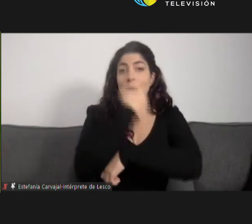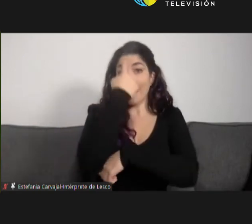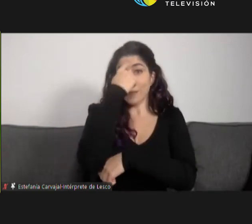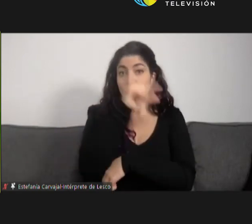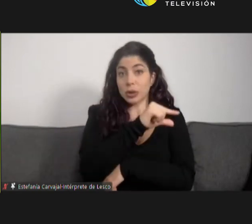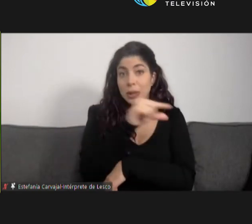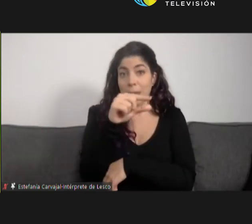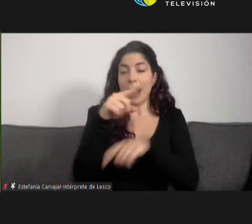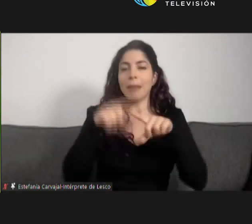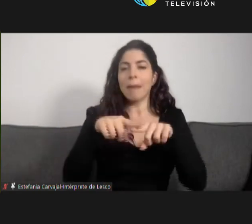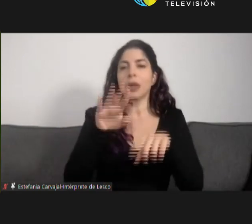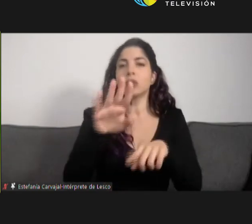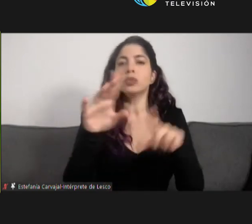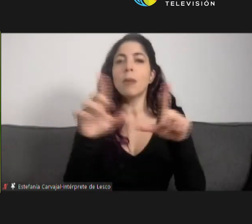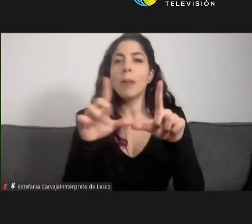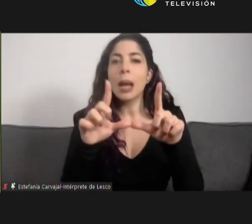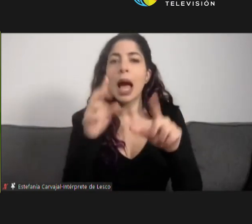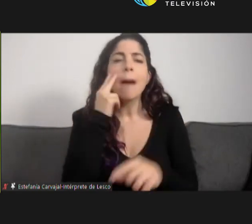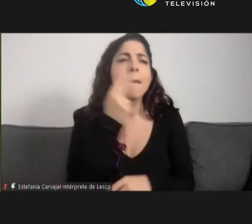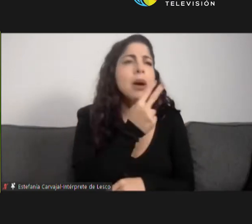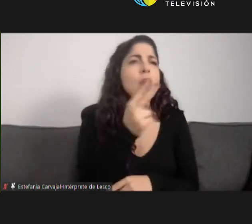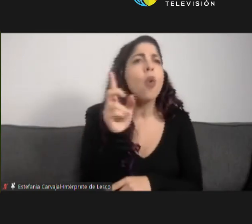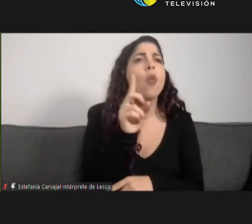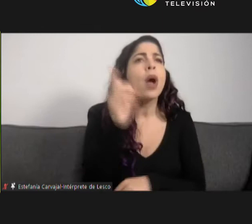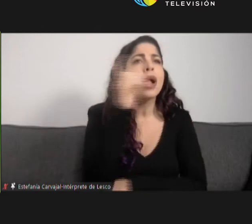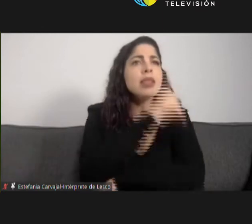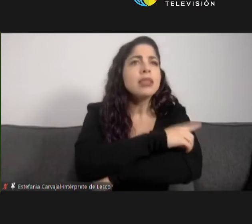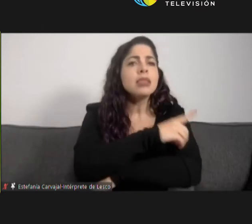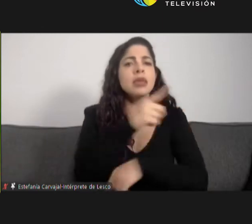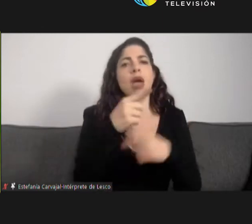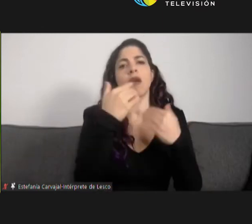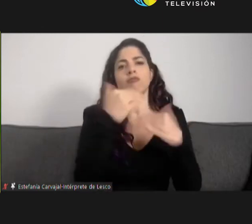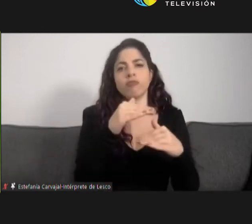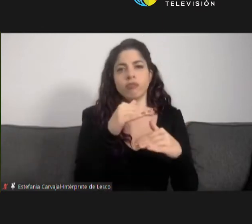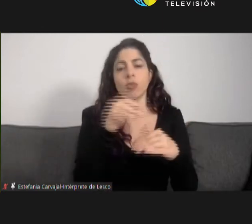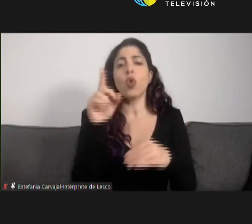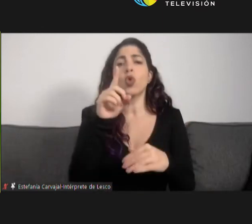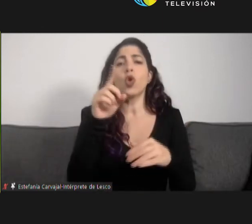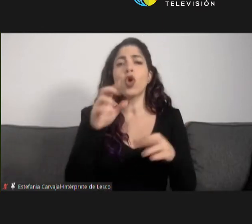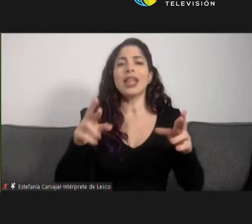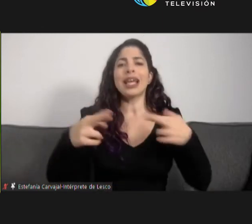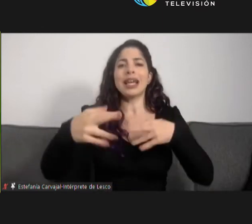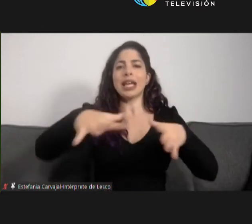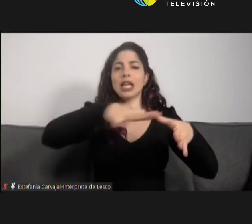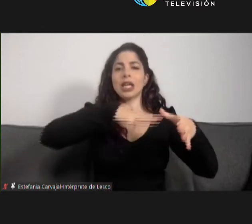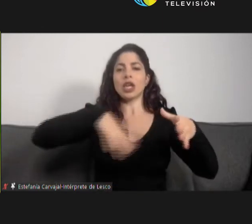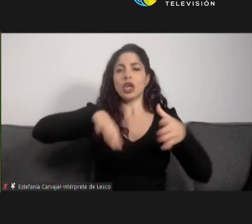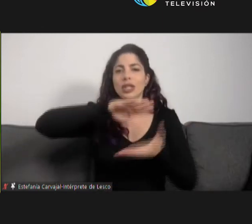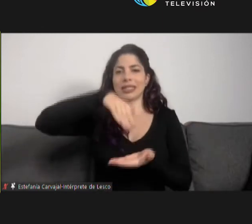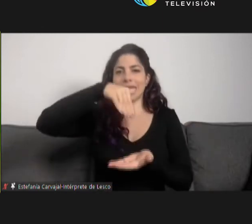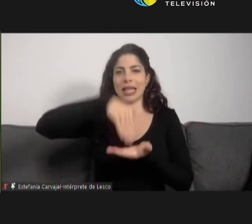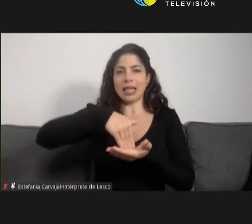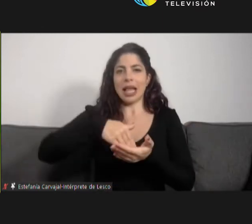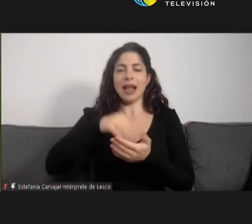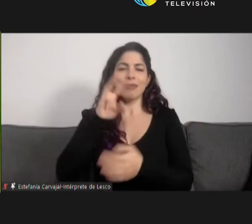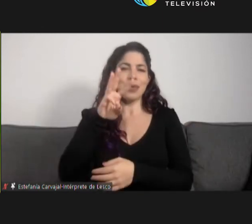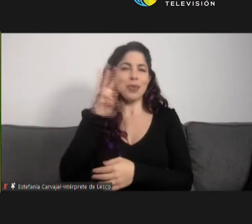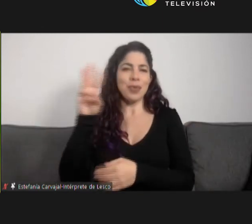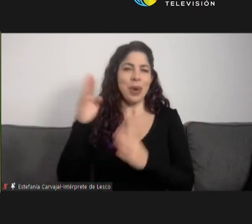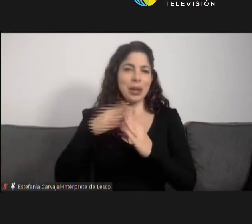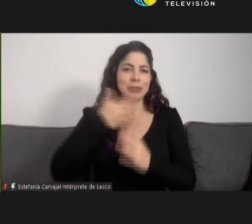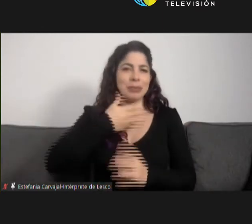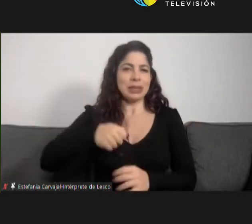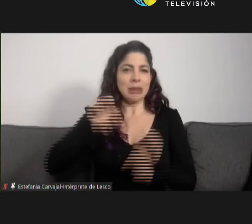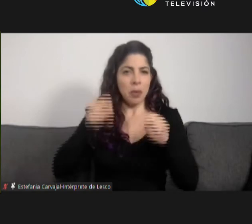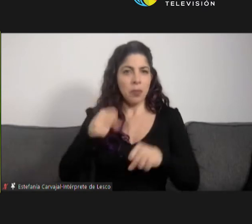número de placas en la región central. La región central, como la podrán ver en los sitios de presidencia o en los medios de comunicación,